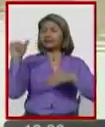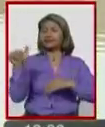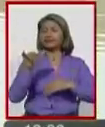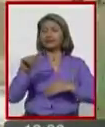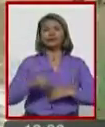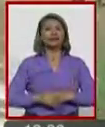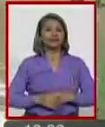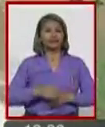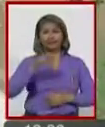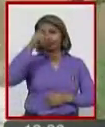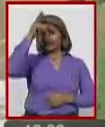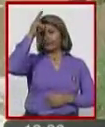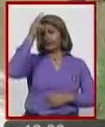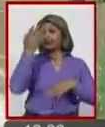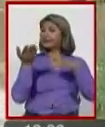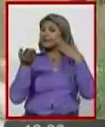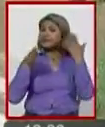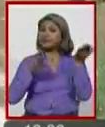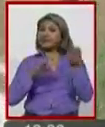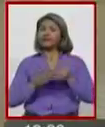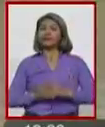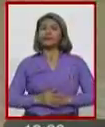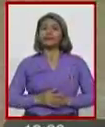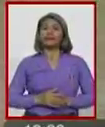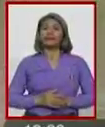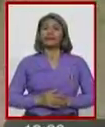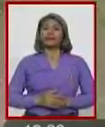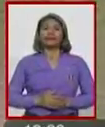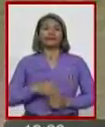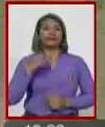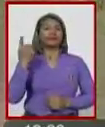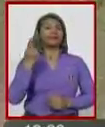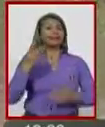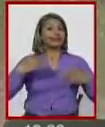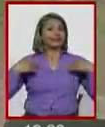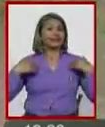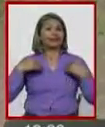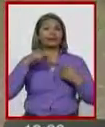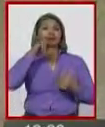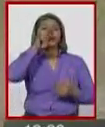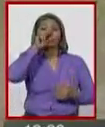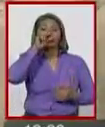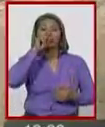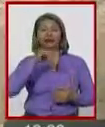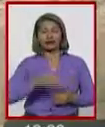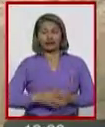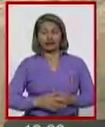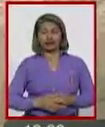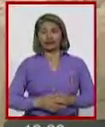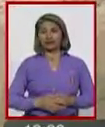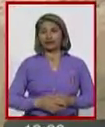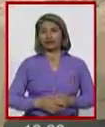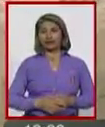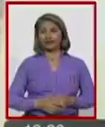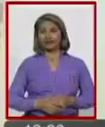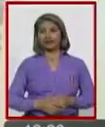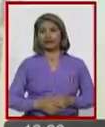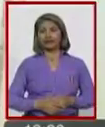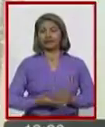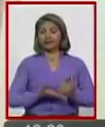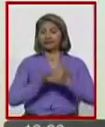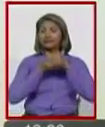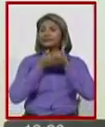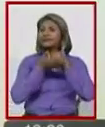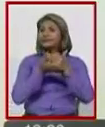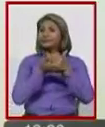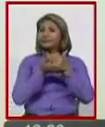Y pollos se han muerto, la mayoría se han muerto, lo único feliz es los patos, ¿no? Lo demás no hay. Nos